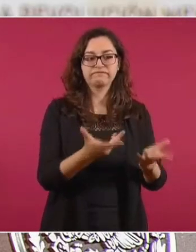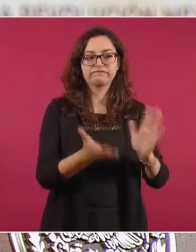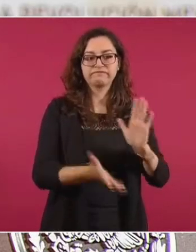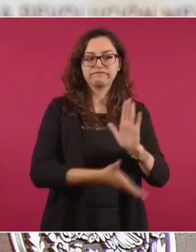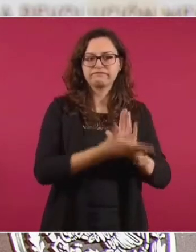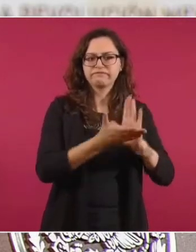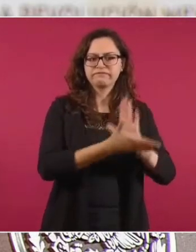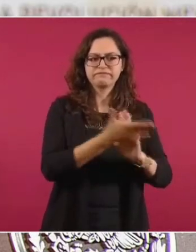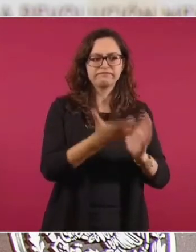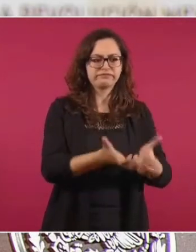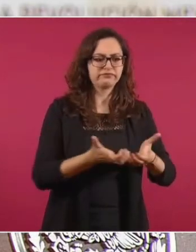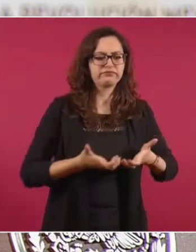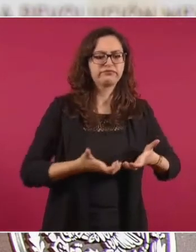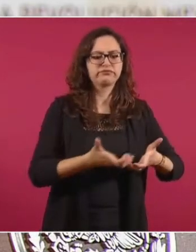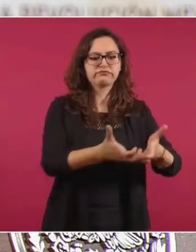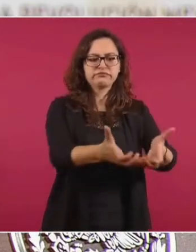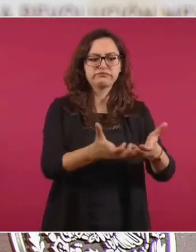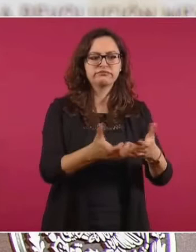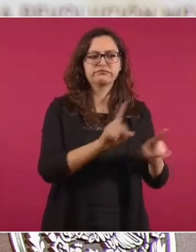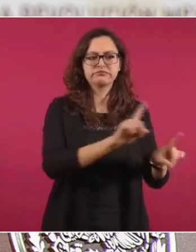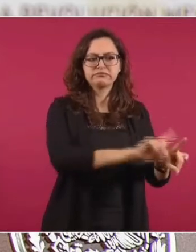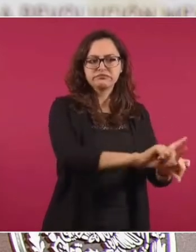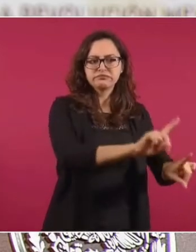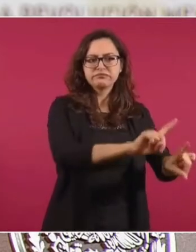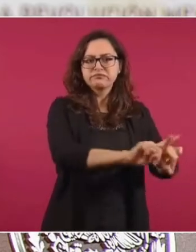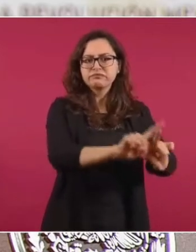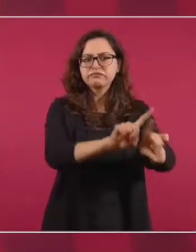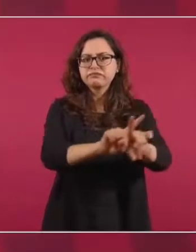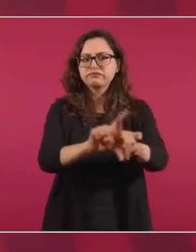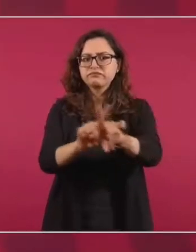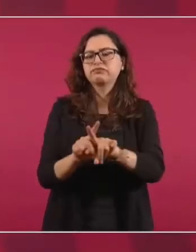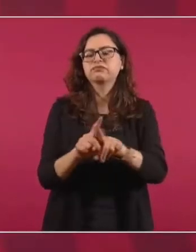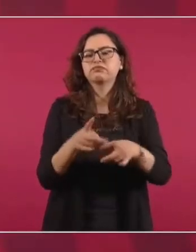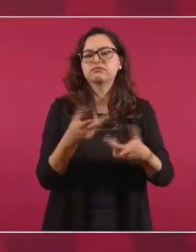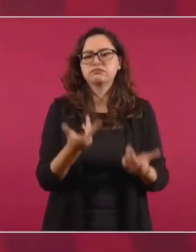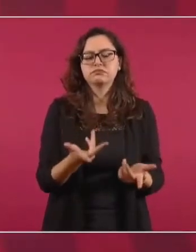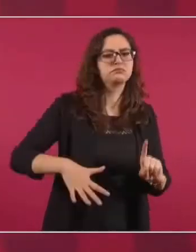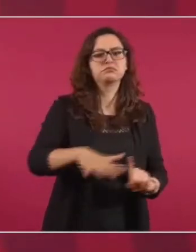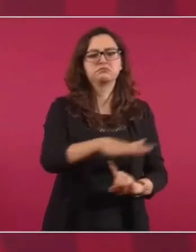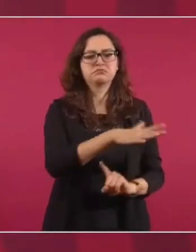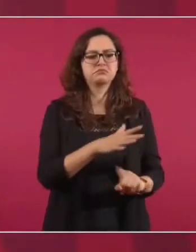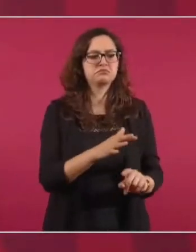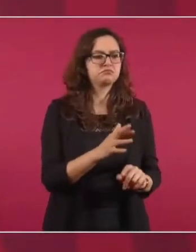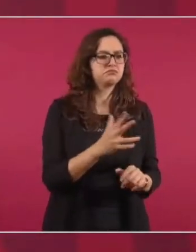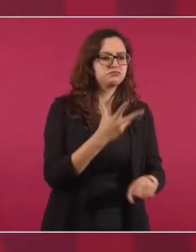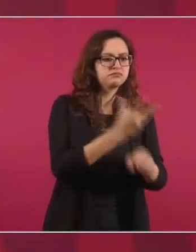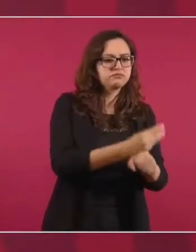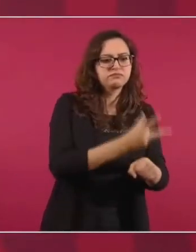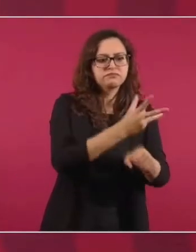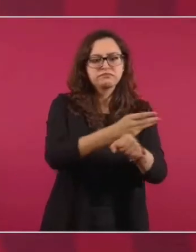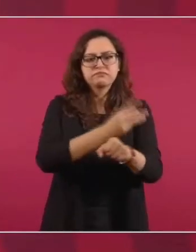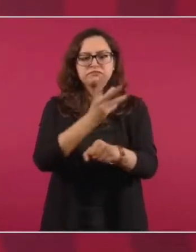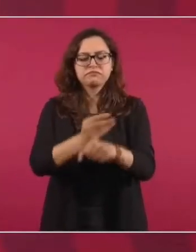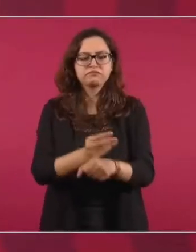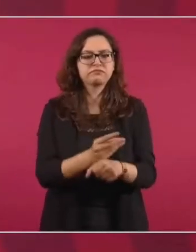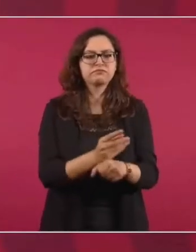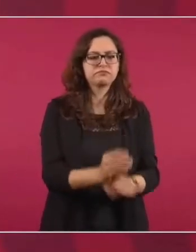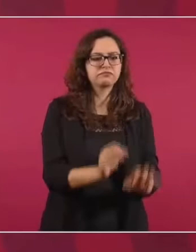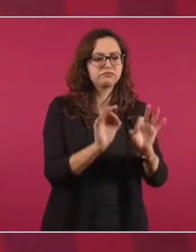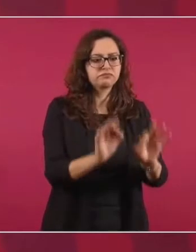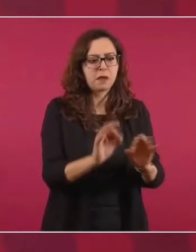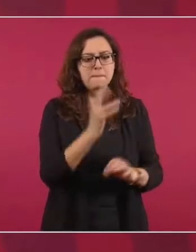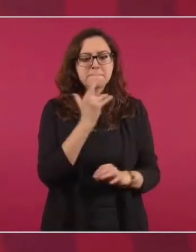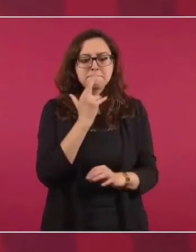realizando para mejorar, hacer más fácil el acceso, la